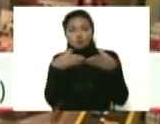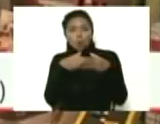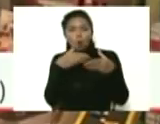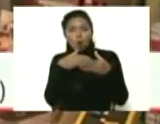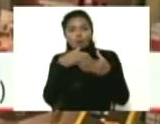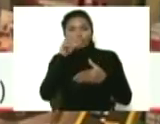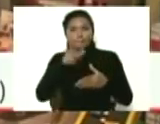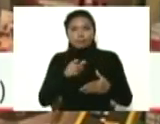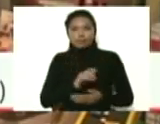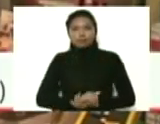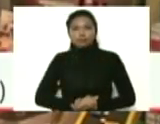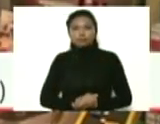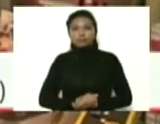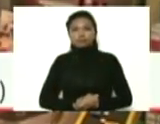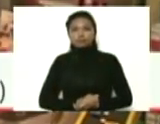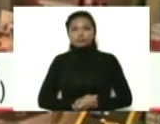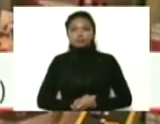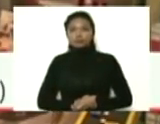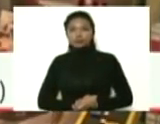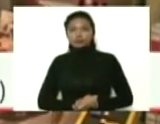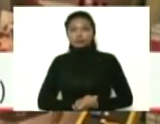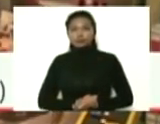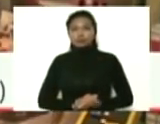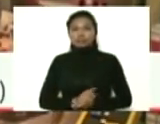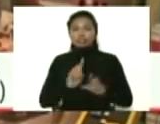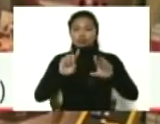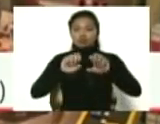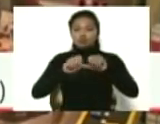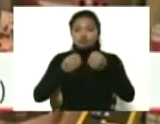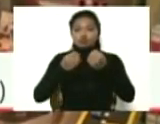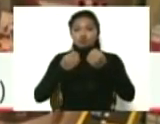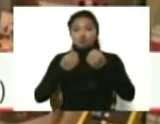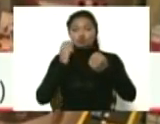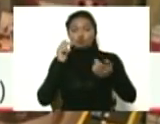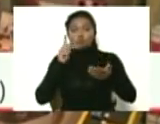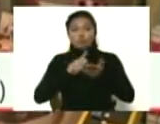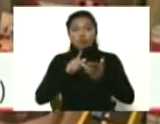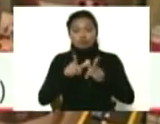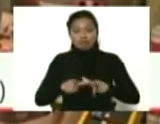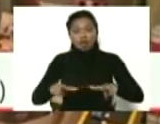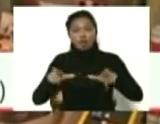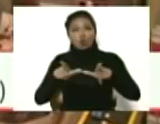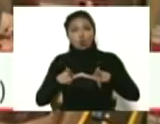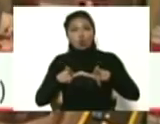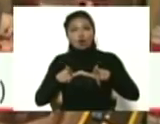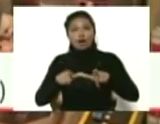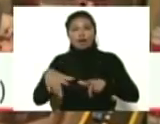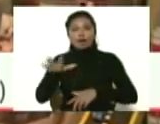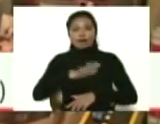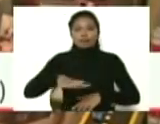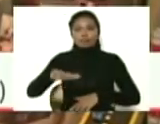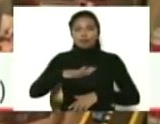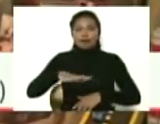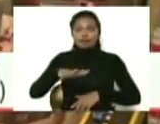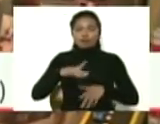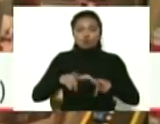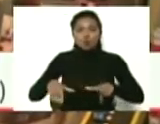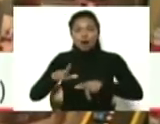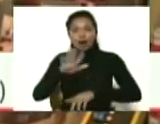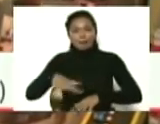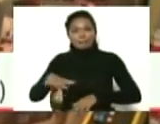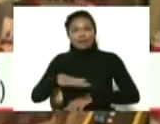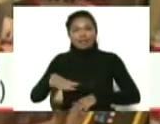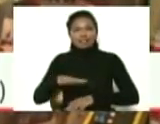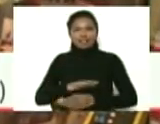es la de Ruptura, que entra por el lugar de los estadios de la planicie. Y a esa le